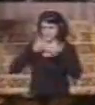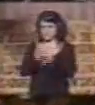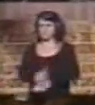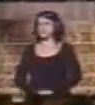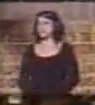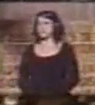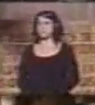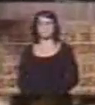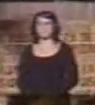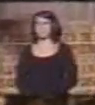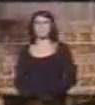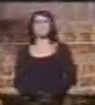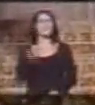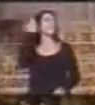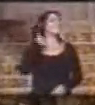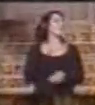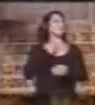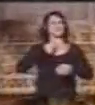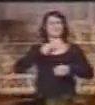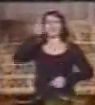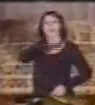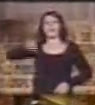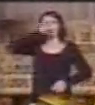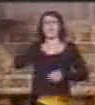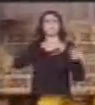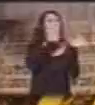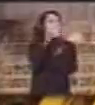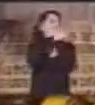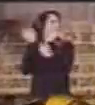lamear. Antes vino una letra a juzgar, esta noche a ese